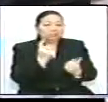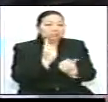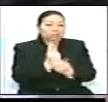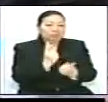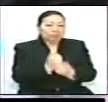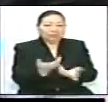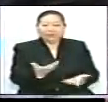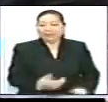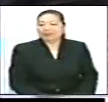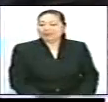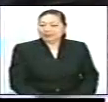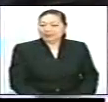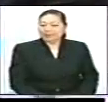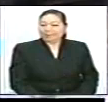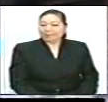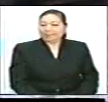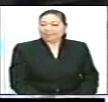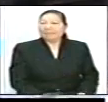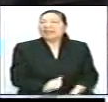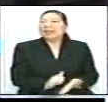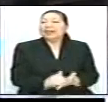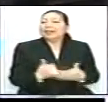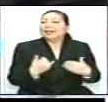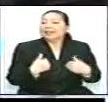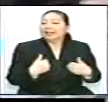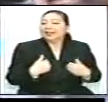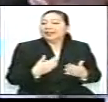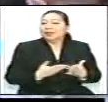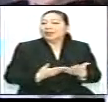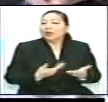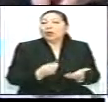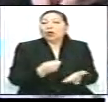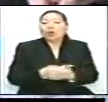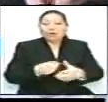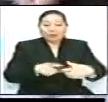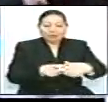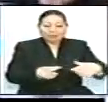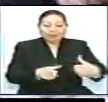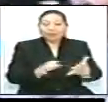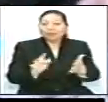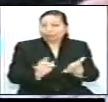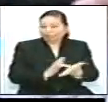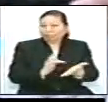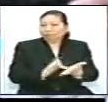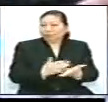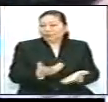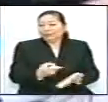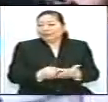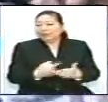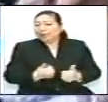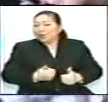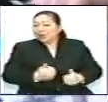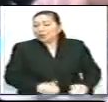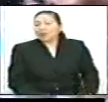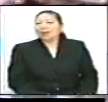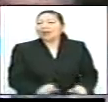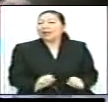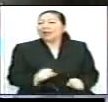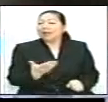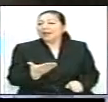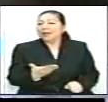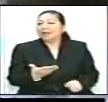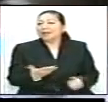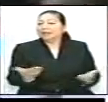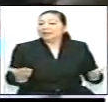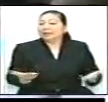ejemplo, ¿qué efectos tiene el tema del comprobante de pago electrónico? O estas campañas en las cuales hay algún tipo